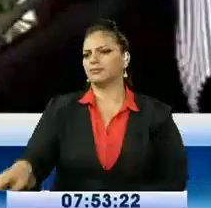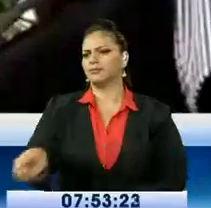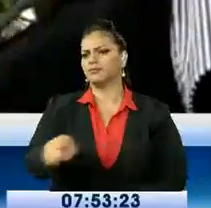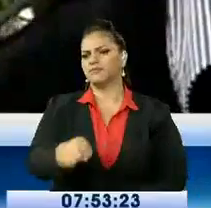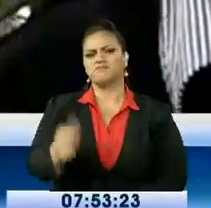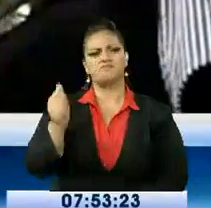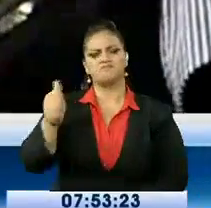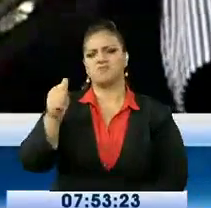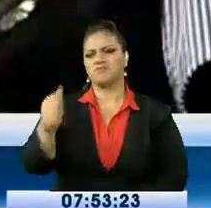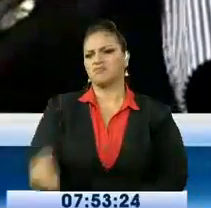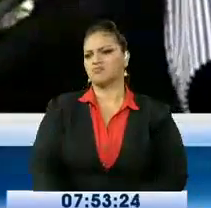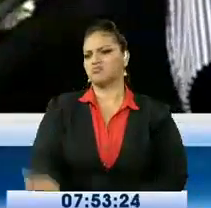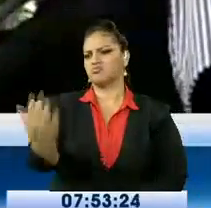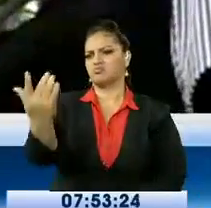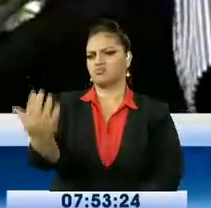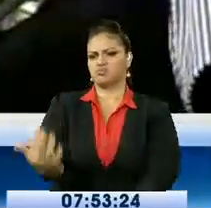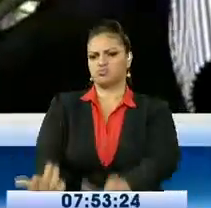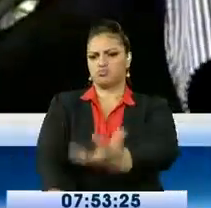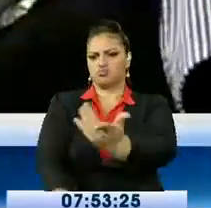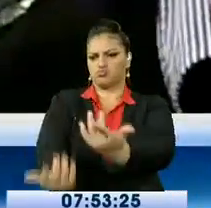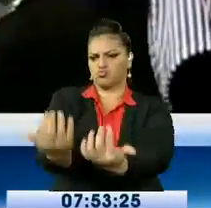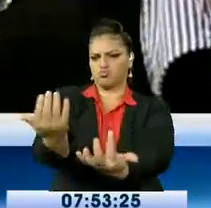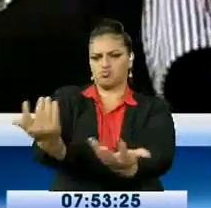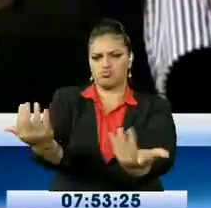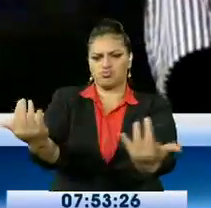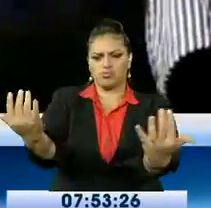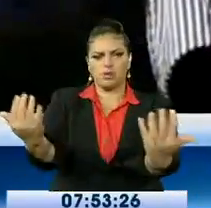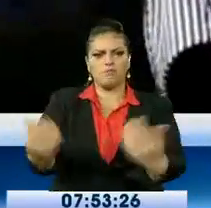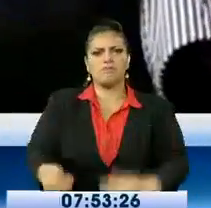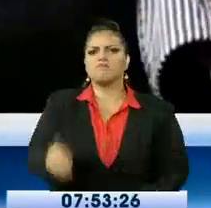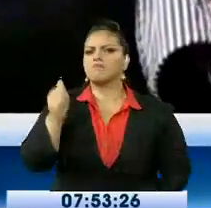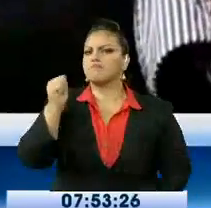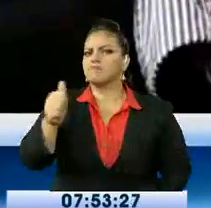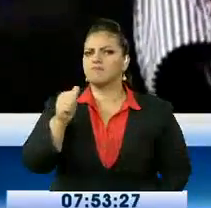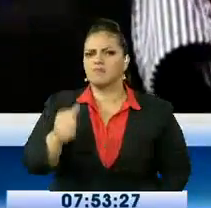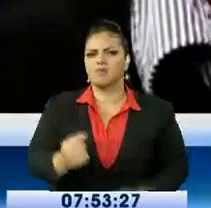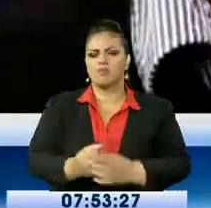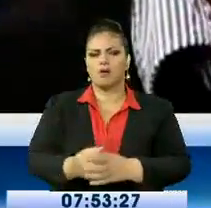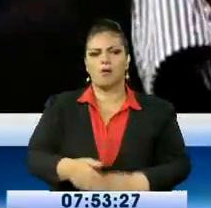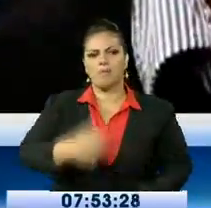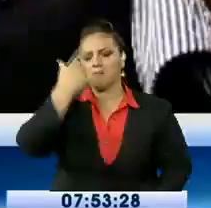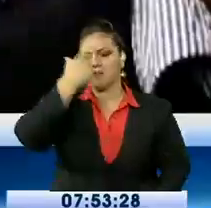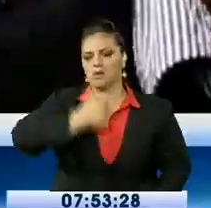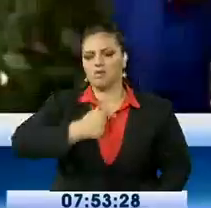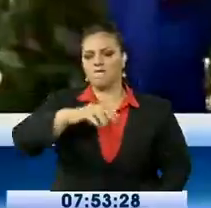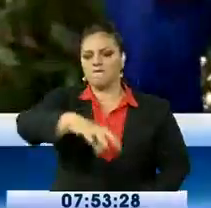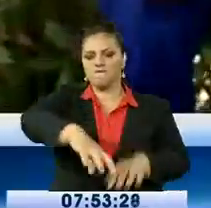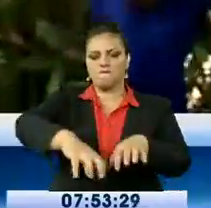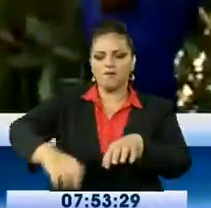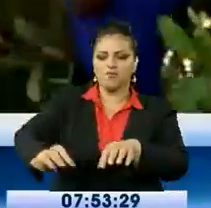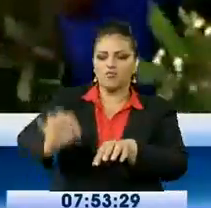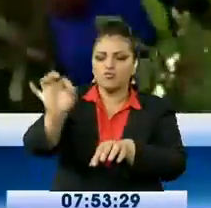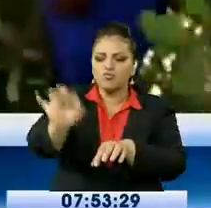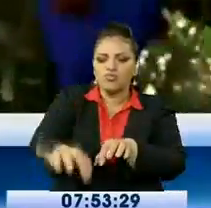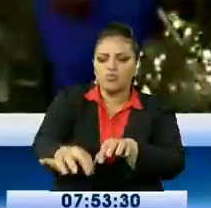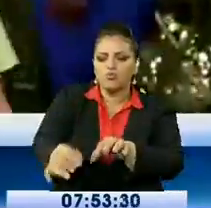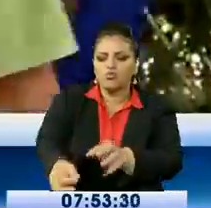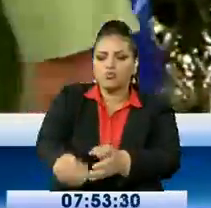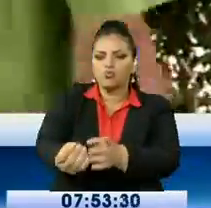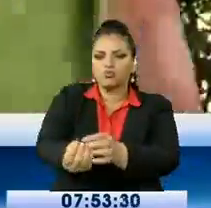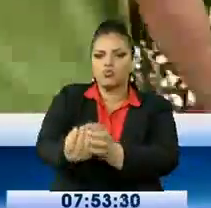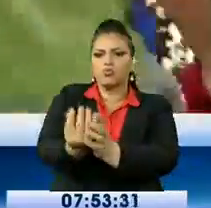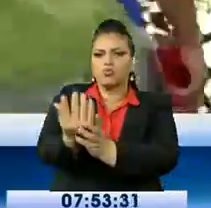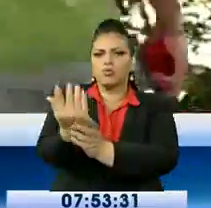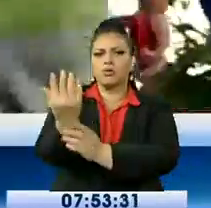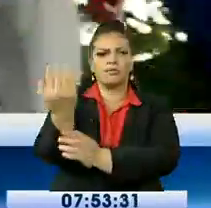parte de personas que se hayan dedicado a esto. Como repetimos, son plantas de coca silvestre. Tras la orden de allanamiento, un